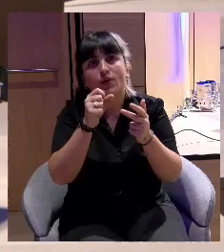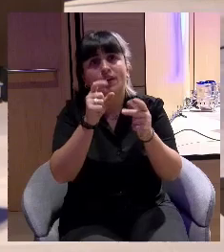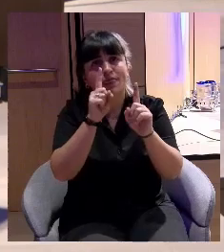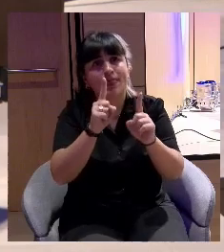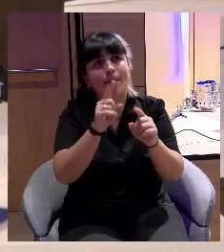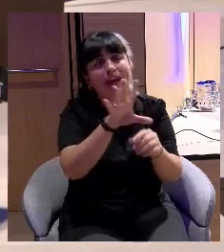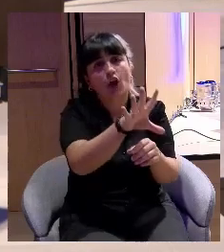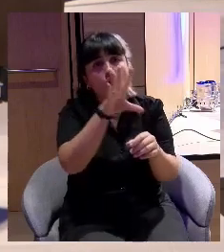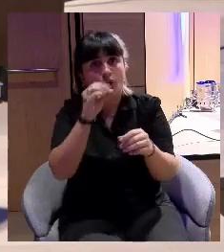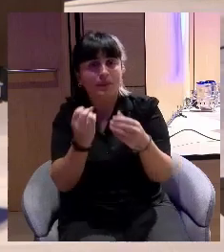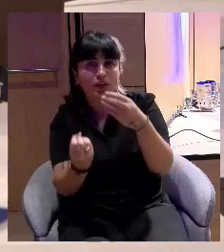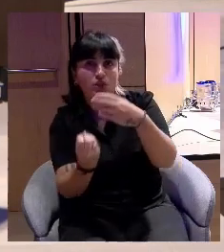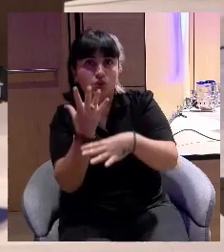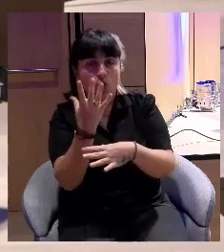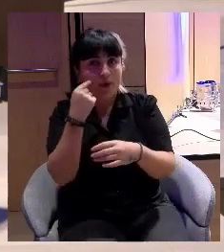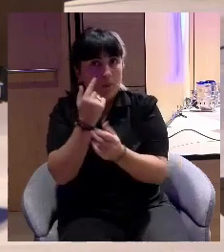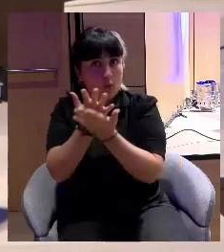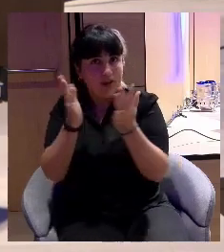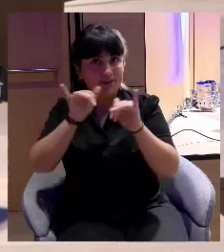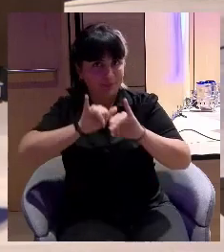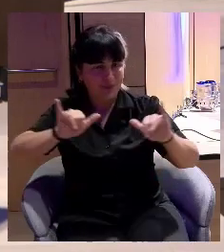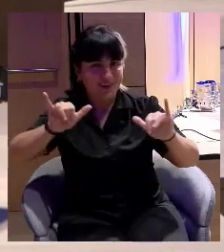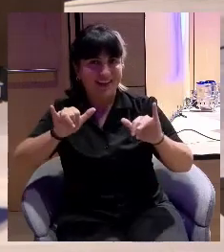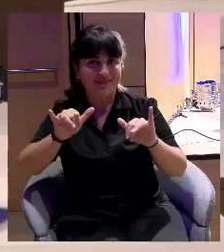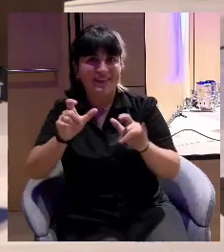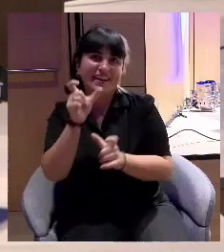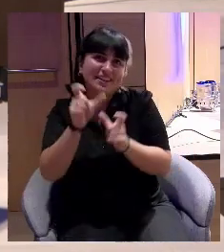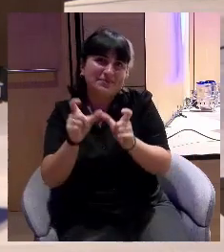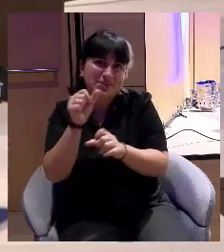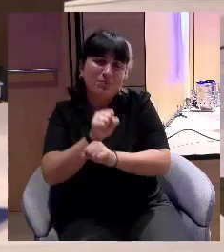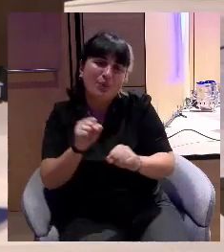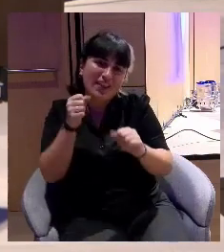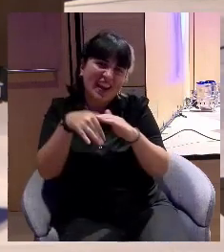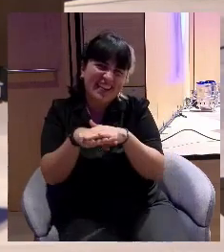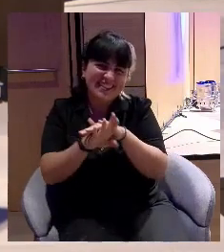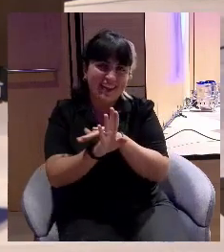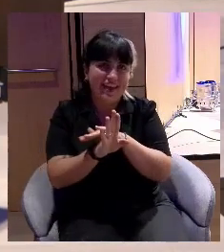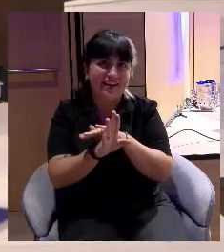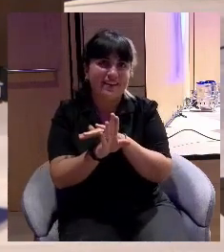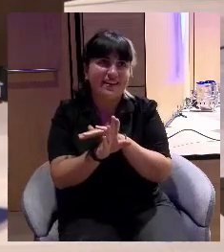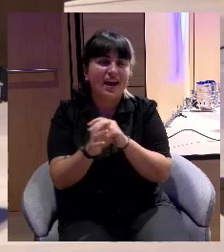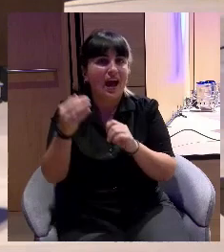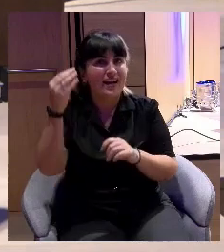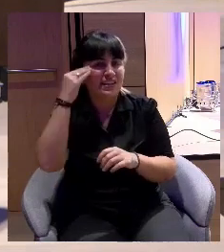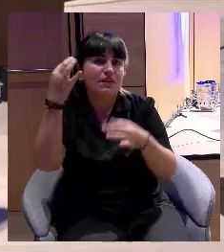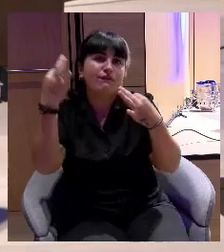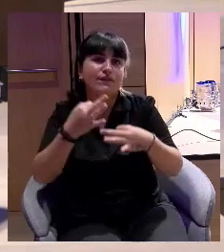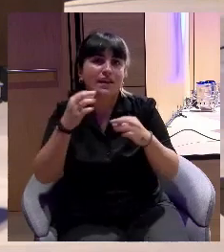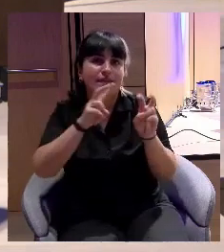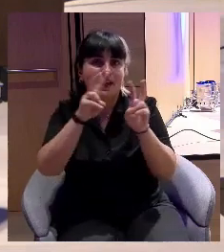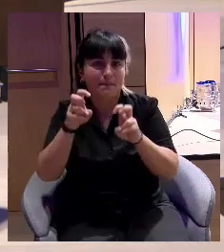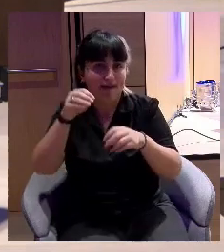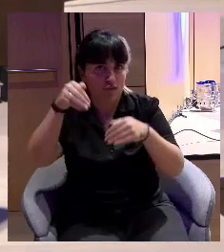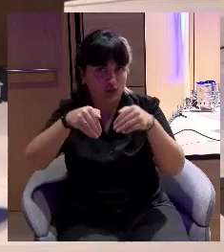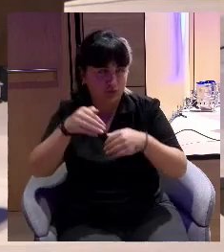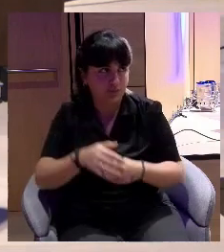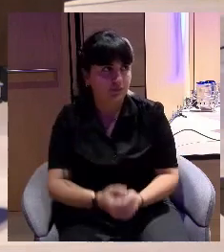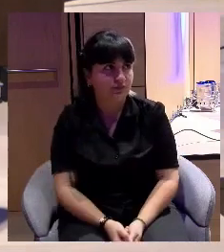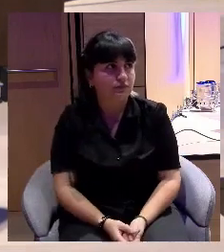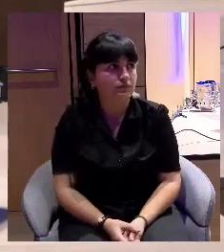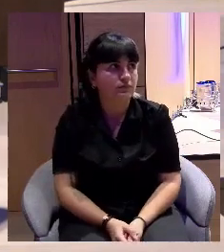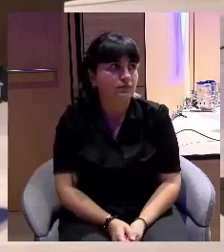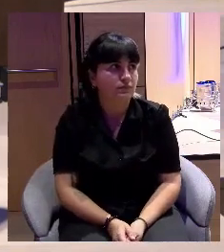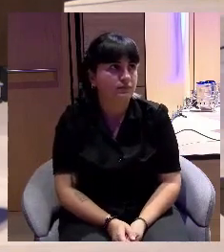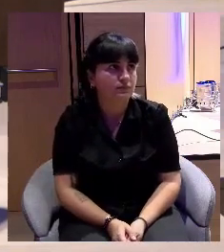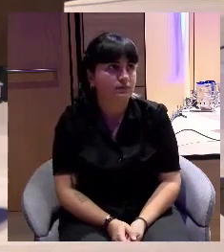respuestas, tenga interacciones, pero se dan en redes sociales. Sí tuvimos muchísimas interacciones con la ciudadanía en términos de, por ejemplo, hacer